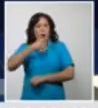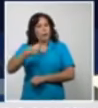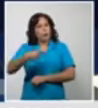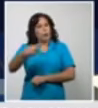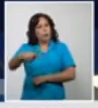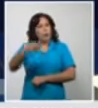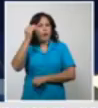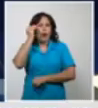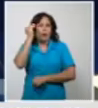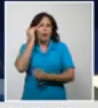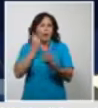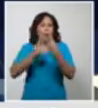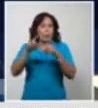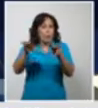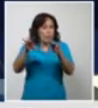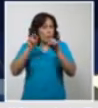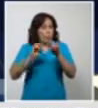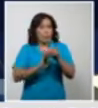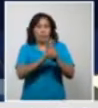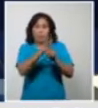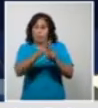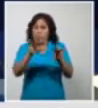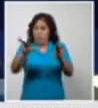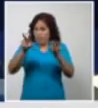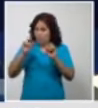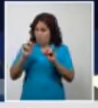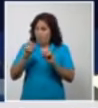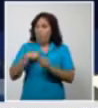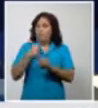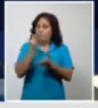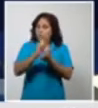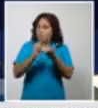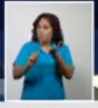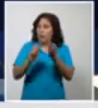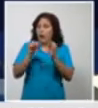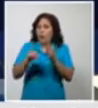algo y se plantea que